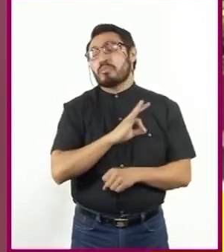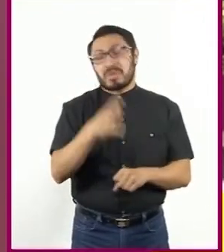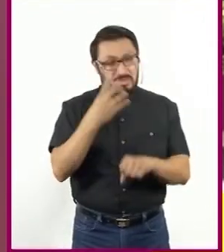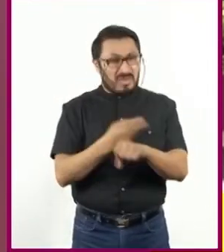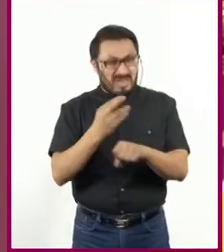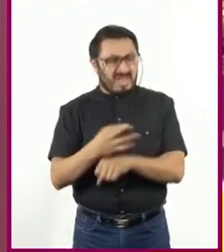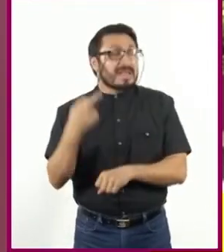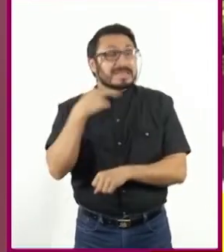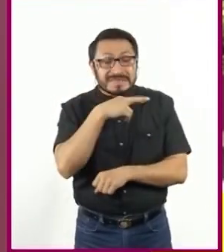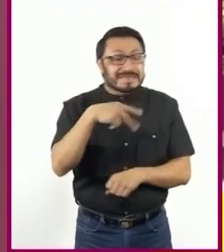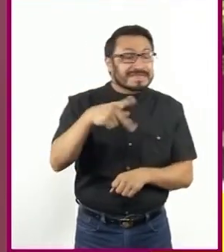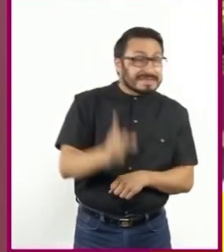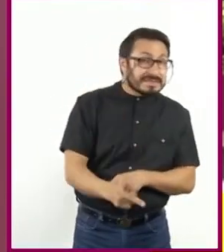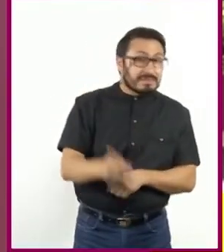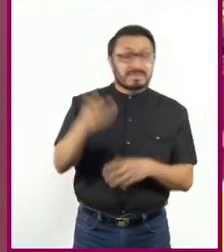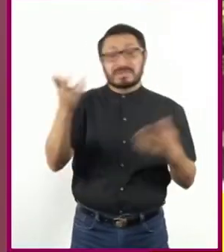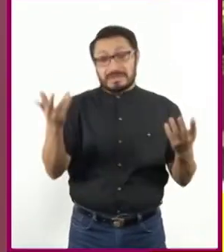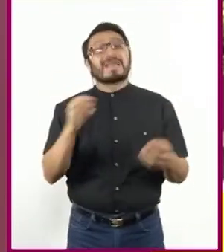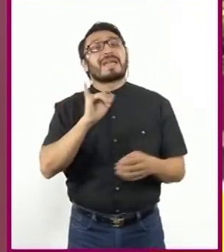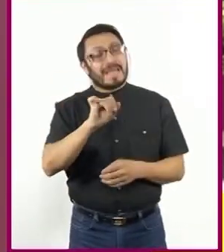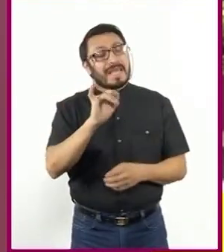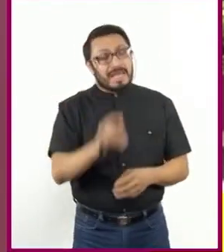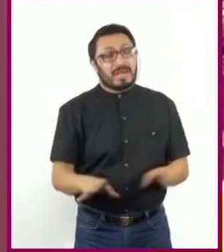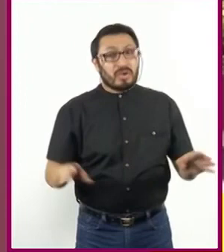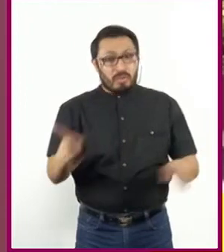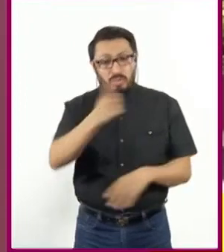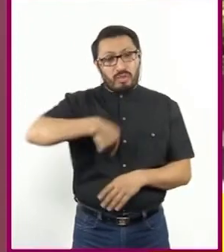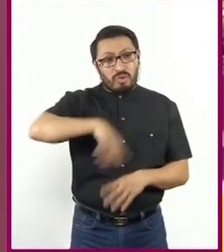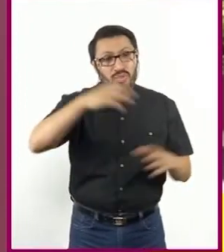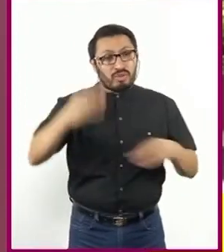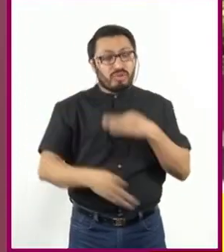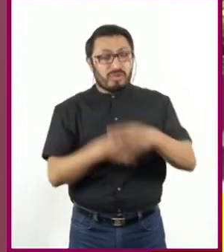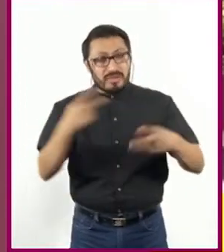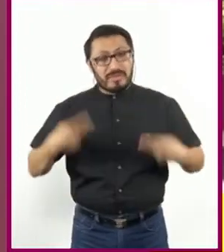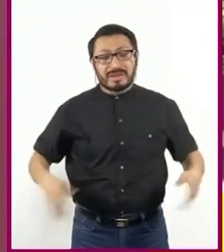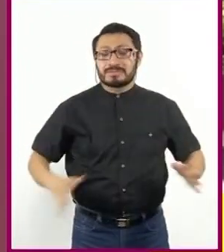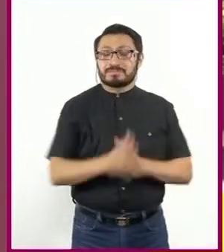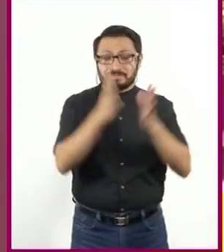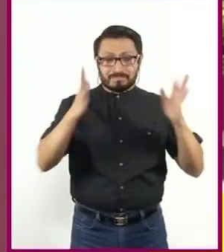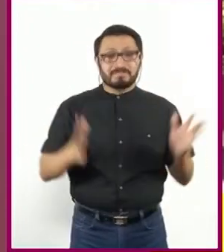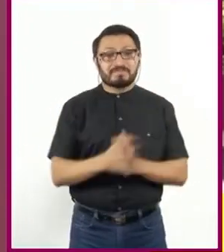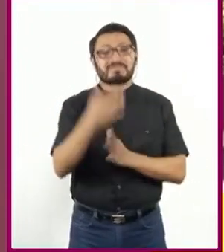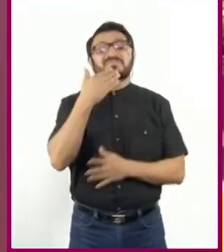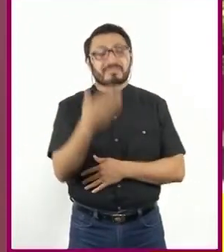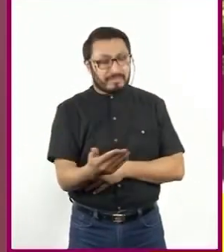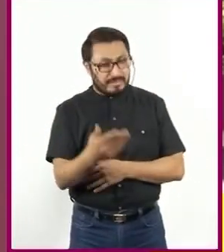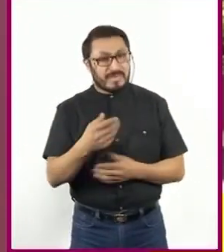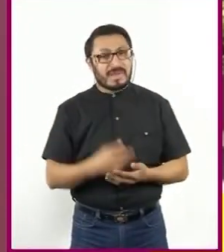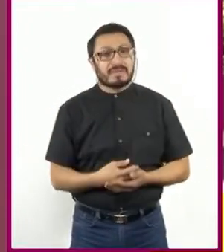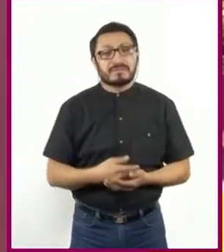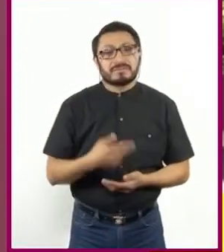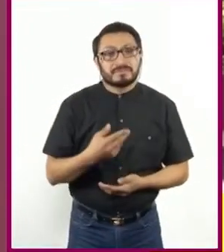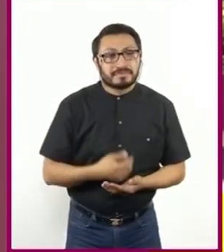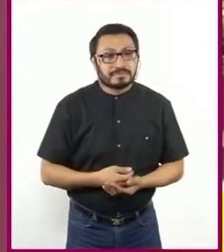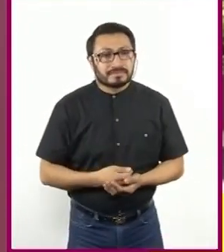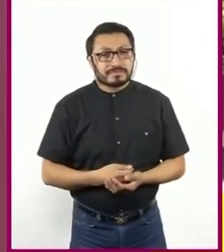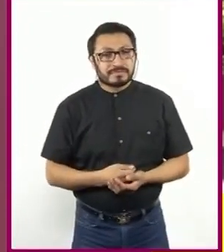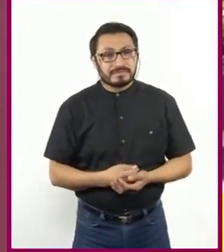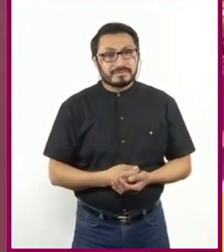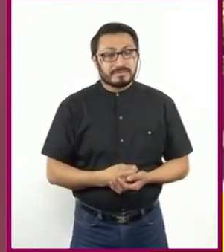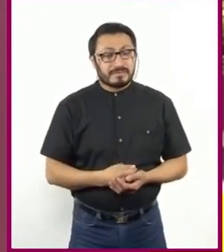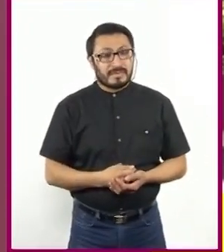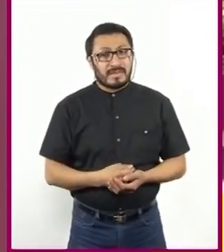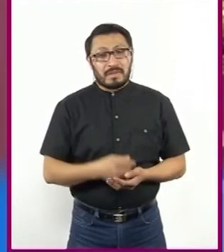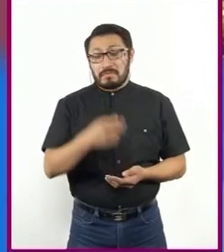más rápidas y eficientes con la participación y la voluntad de todas y todos los que integramos las